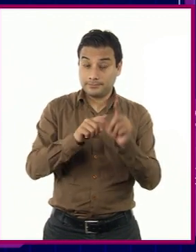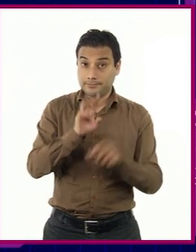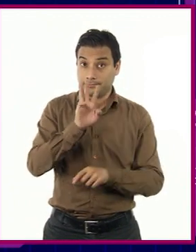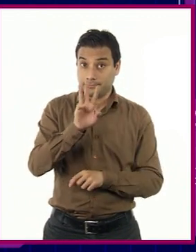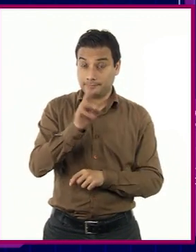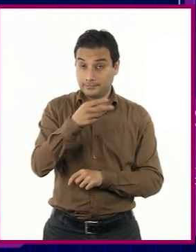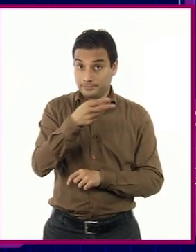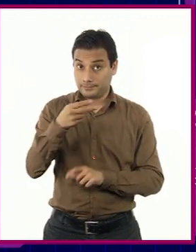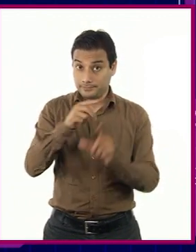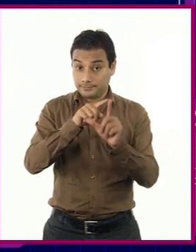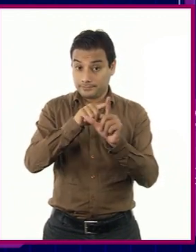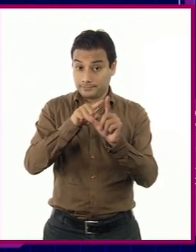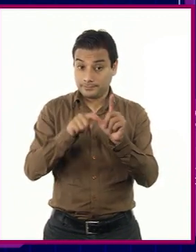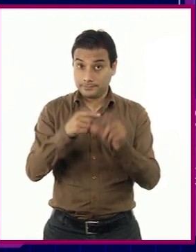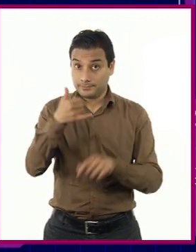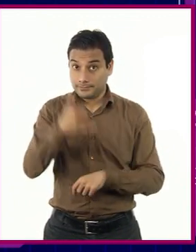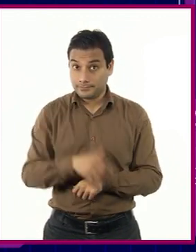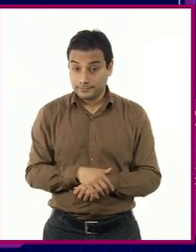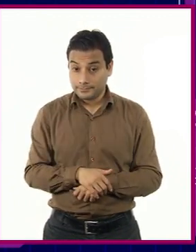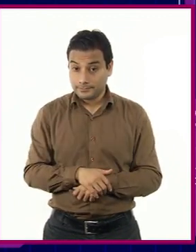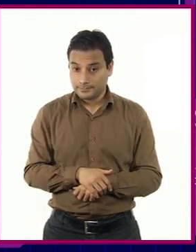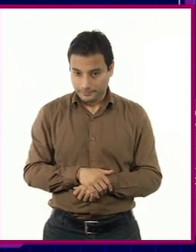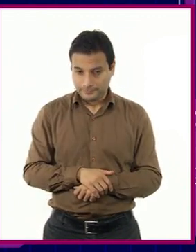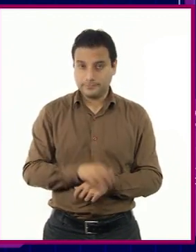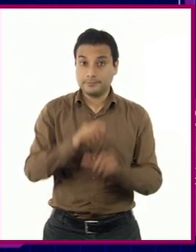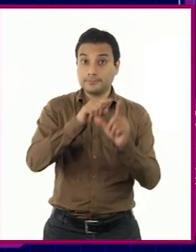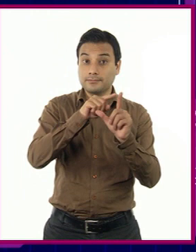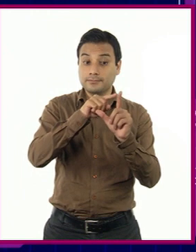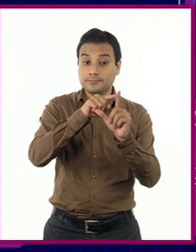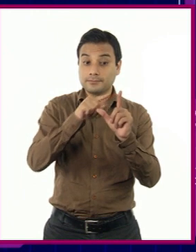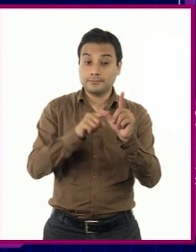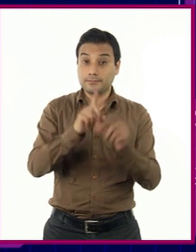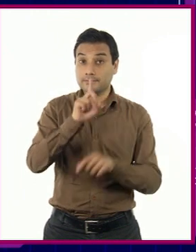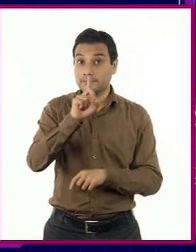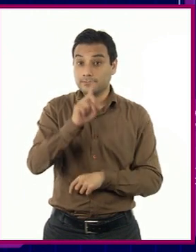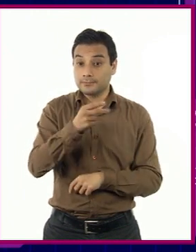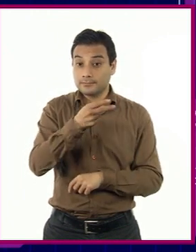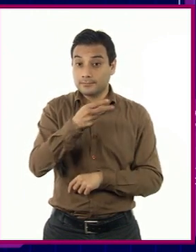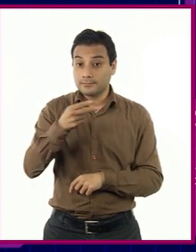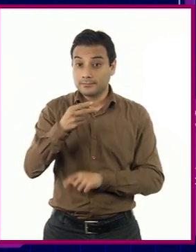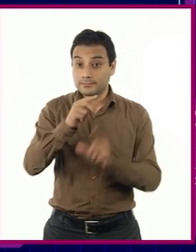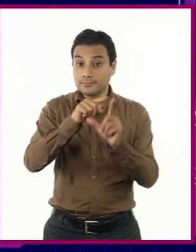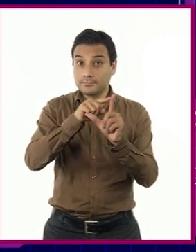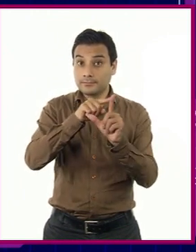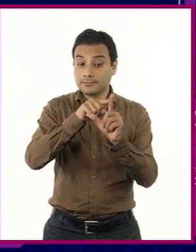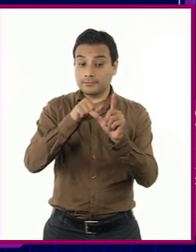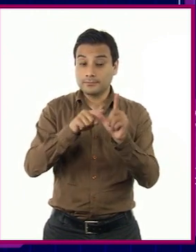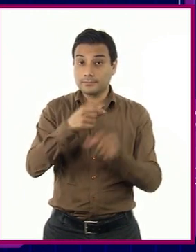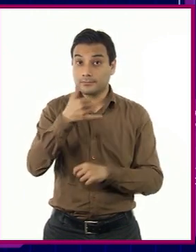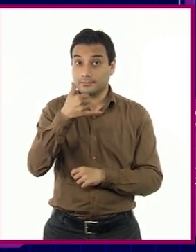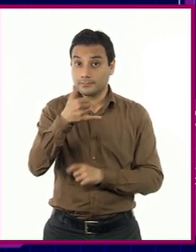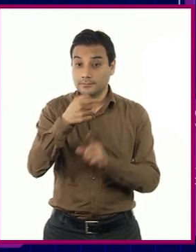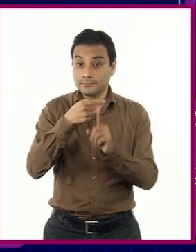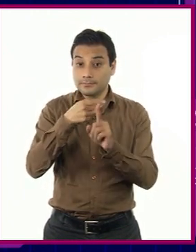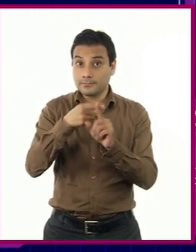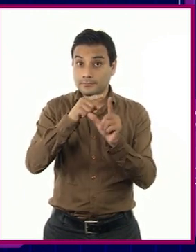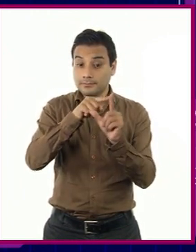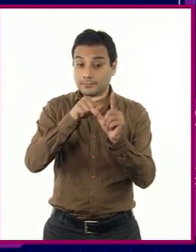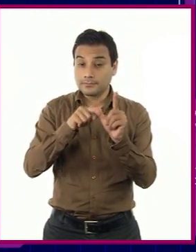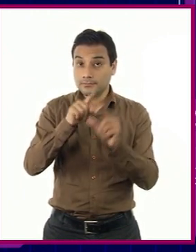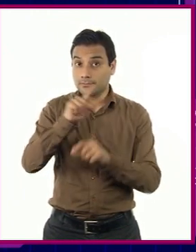Y, entonces tenemos que el ángulo D es igual al ángulo Y más el ángulo